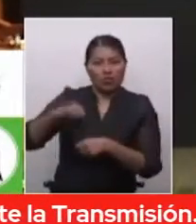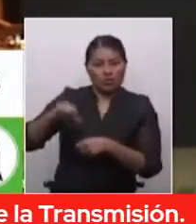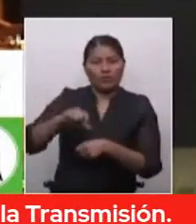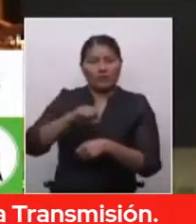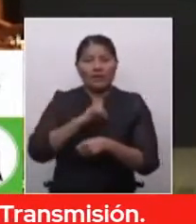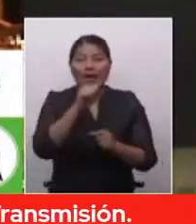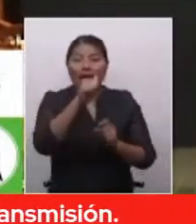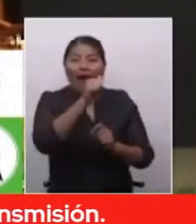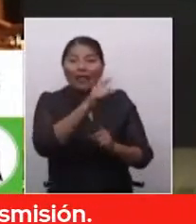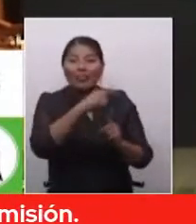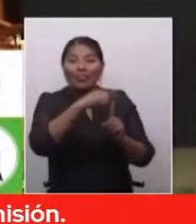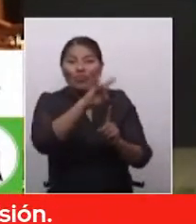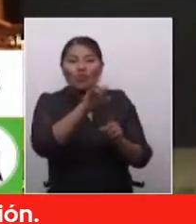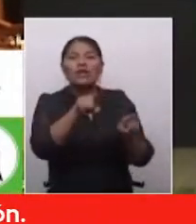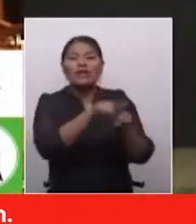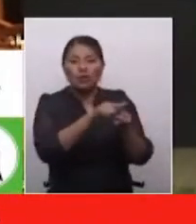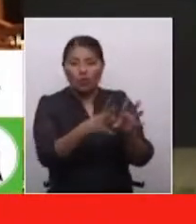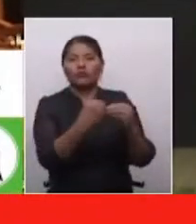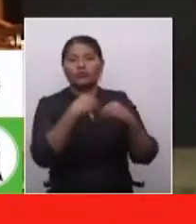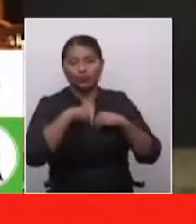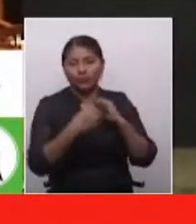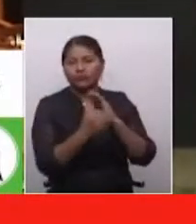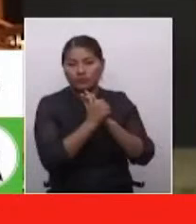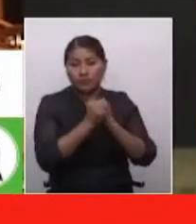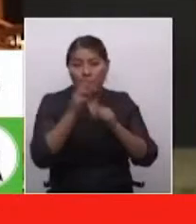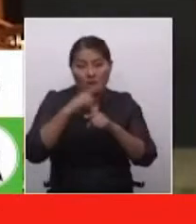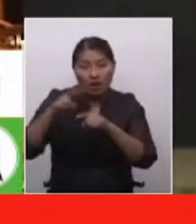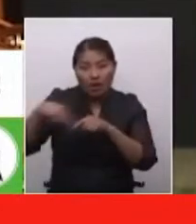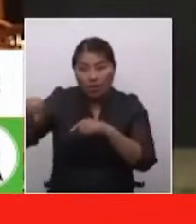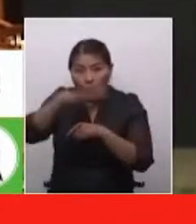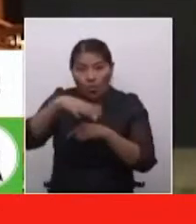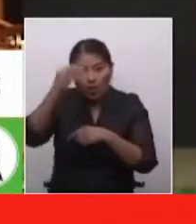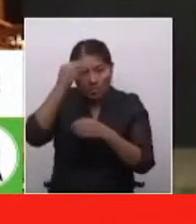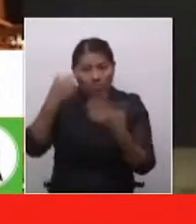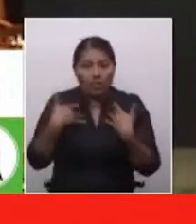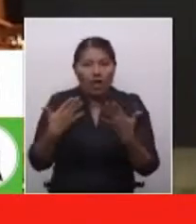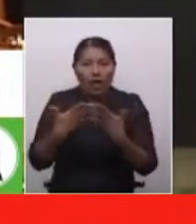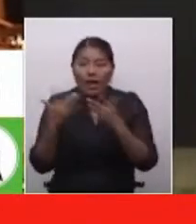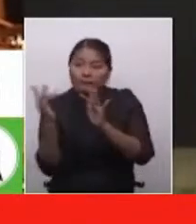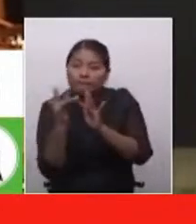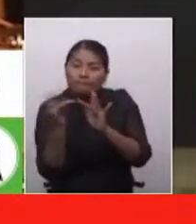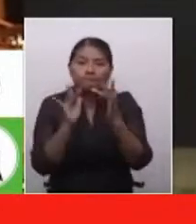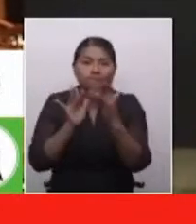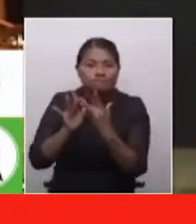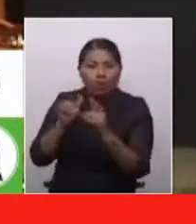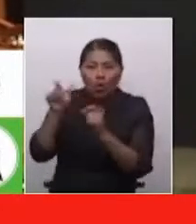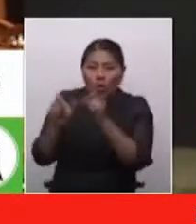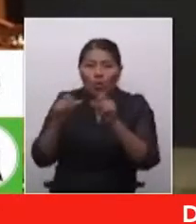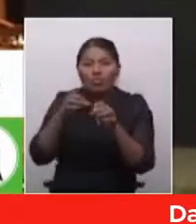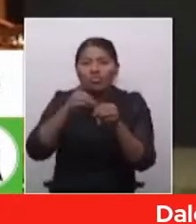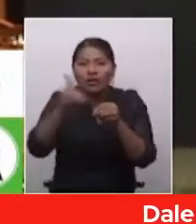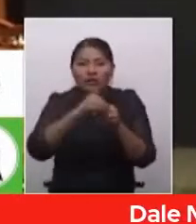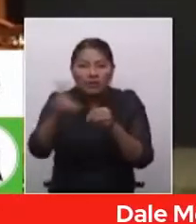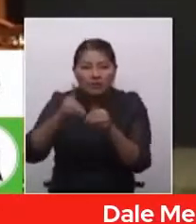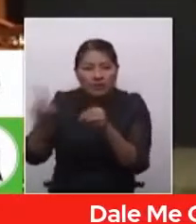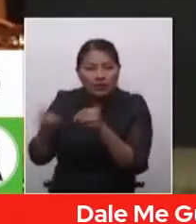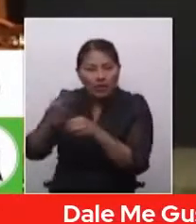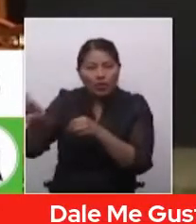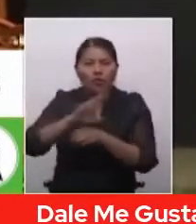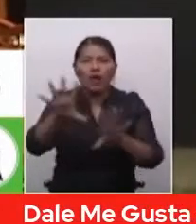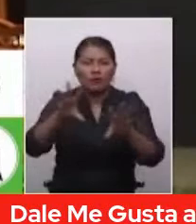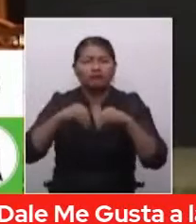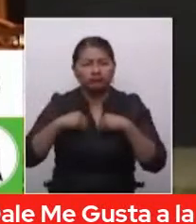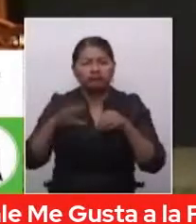nosotros tenemos competencias regionales. Si hay alguna coordinación que hacer con los demás distritos, con las demás regiones,